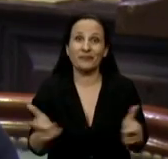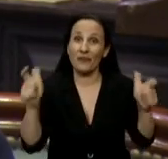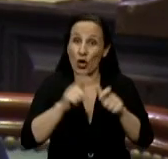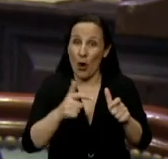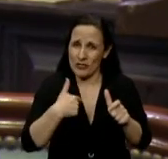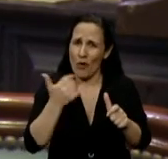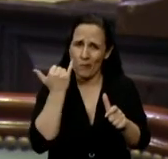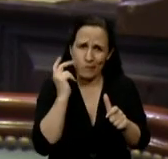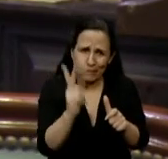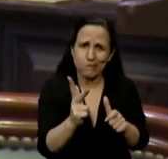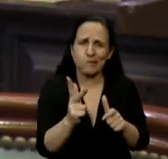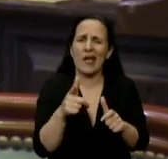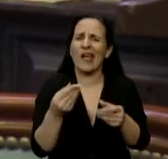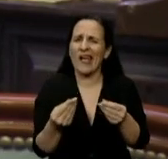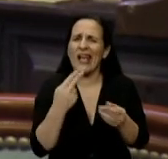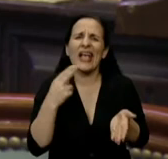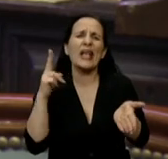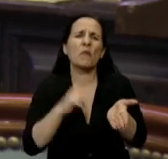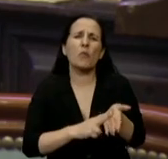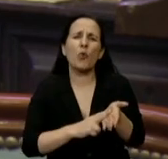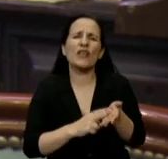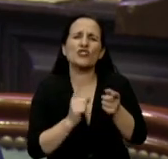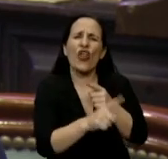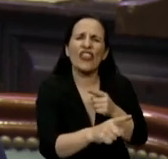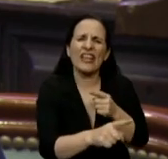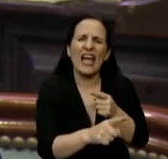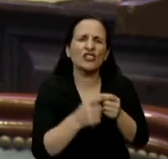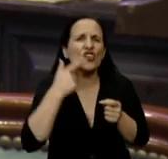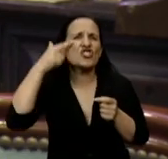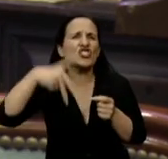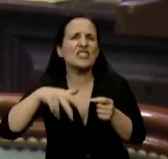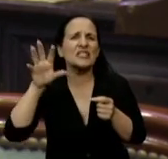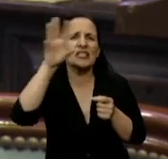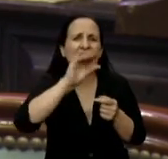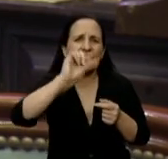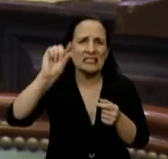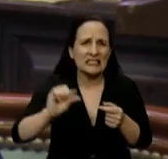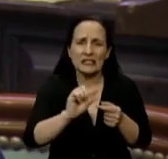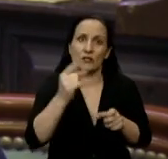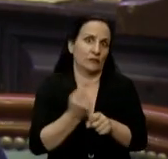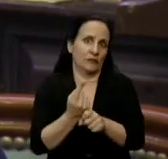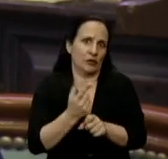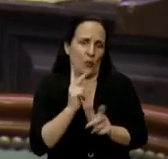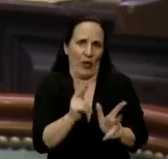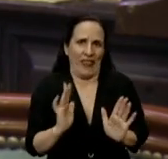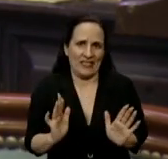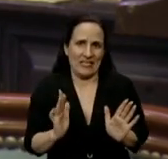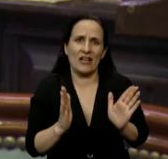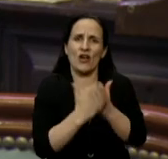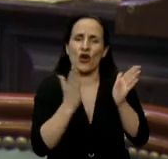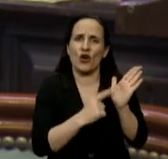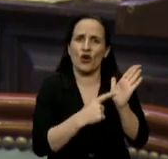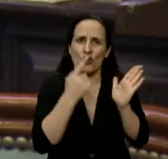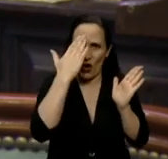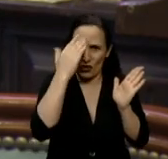comisión, no se puede hablar de impuestos directos sin coparticipar a las provincias. Lo marca así la Constitución, pero lo marca